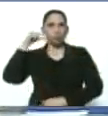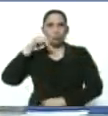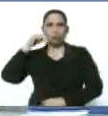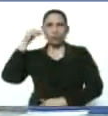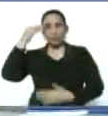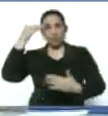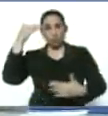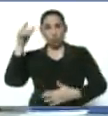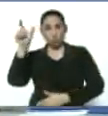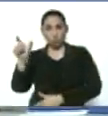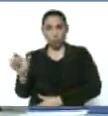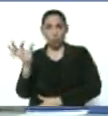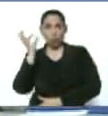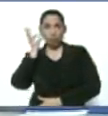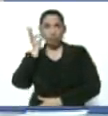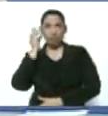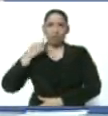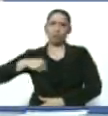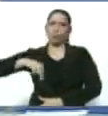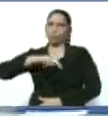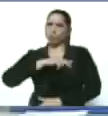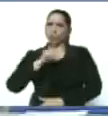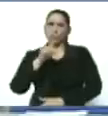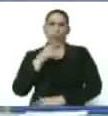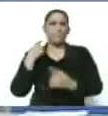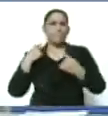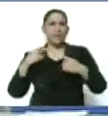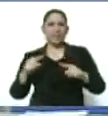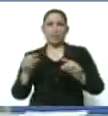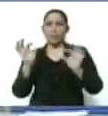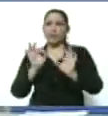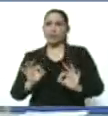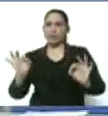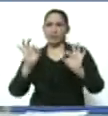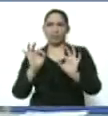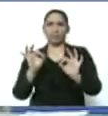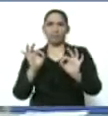esa muchacha. Nosotros no perdamos ni un segundo